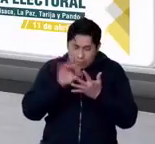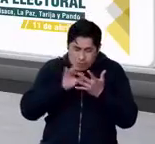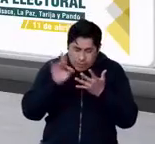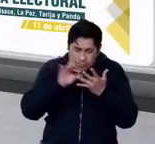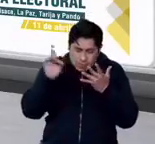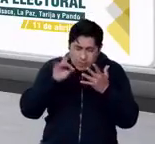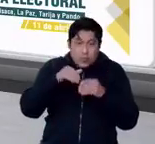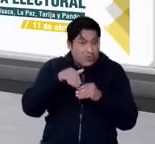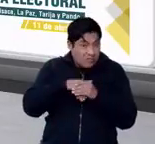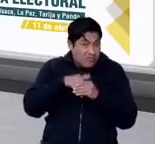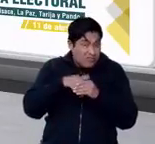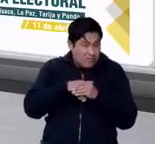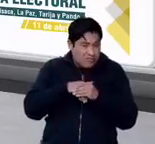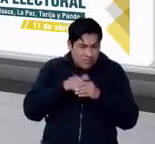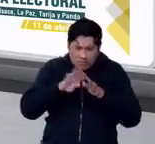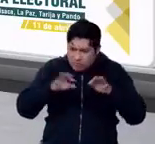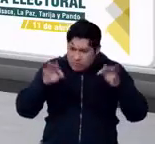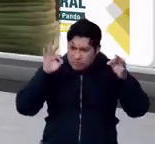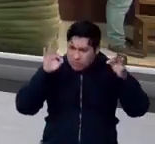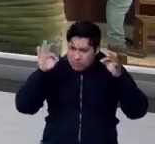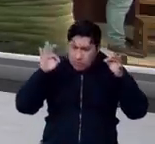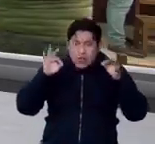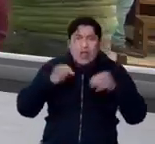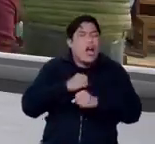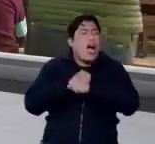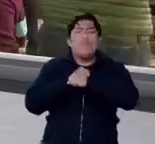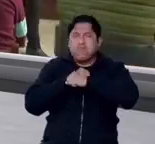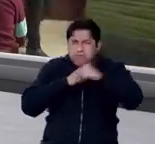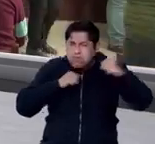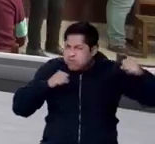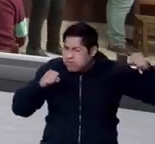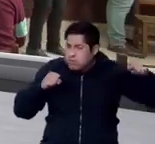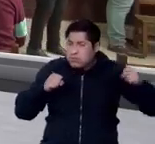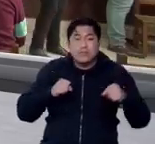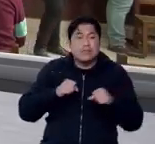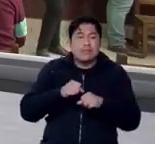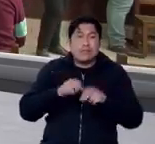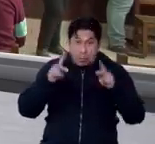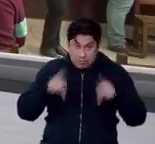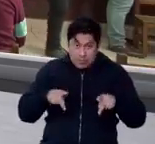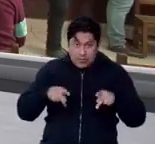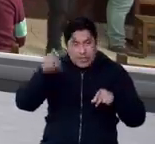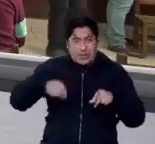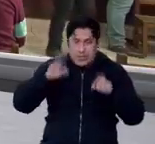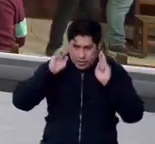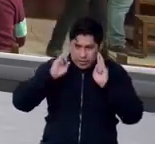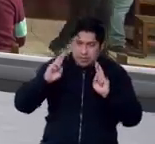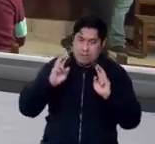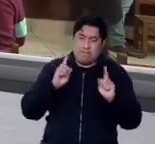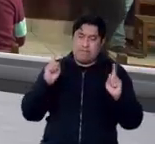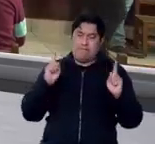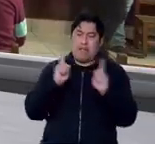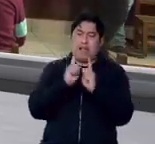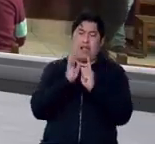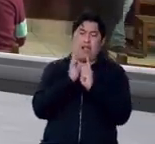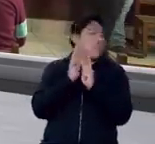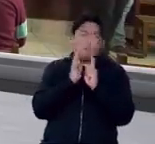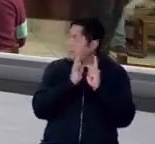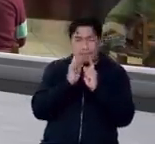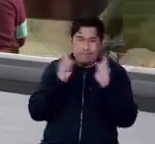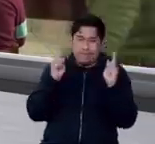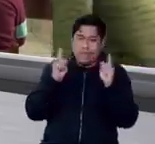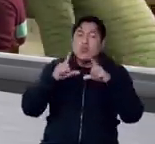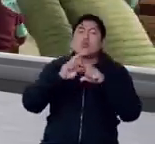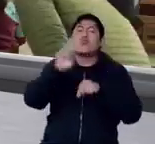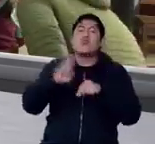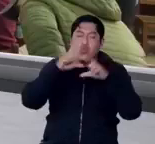El escrutinio de papeletas y el conteo de los votos son actos públicos, donde obligatoriamente los participantes deben respetar el distanciamiento social